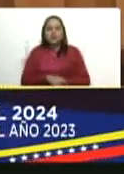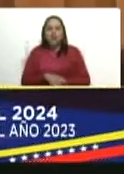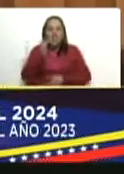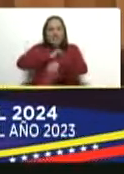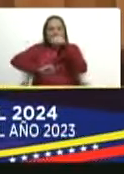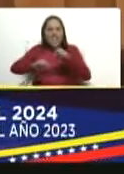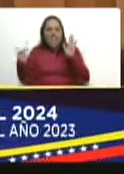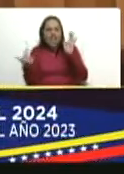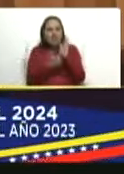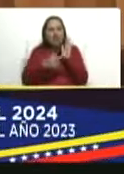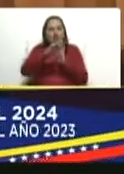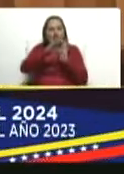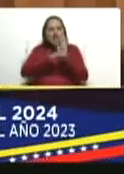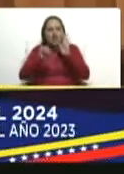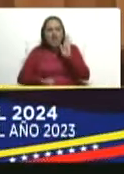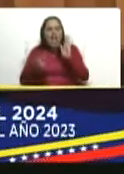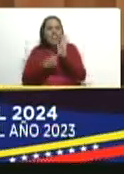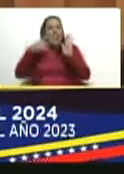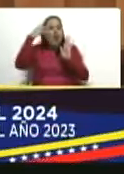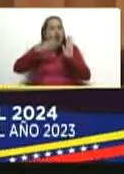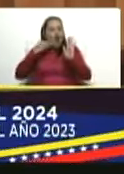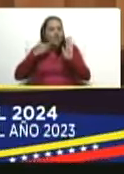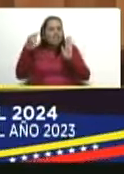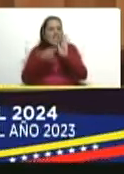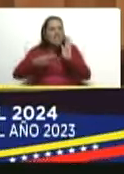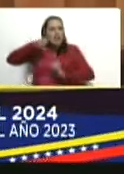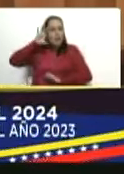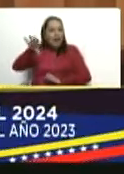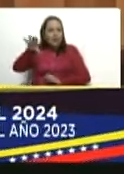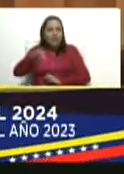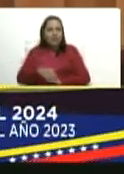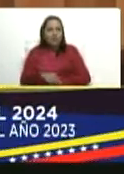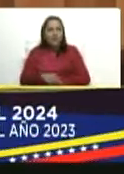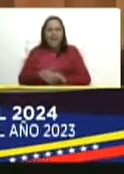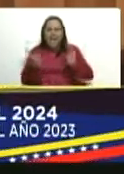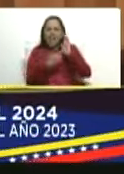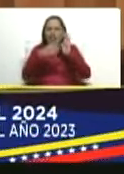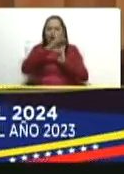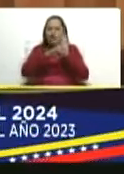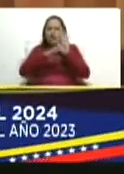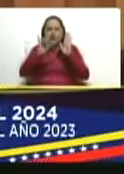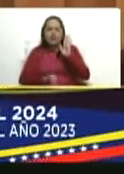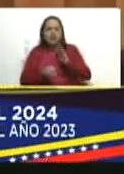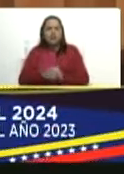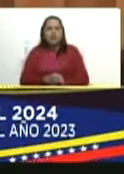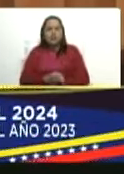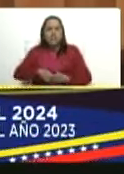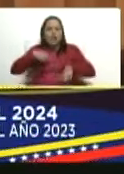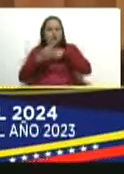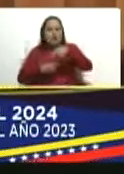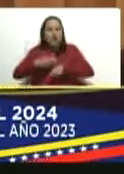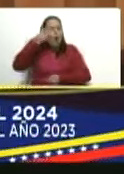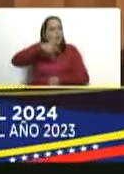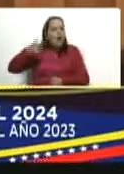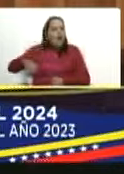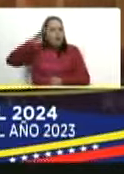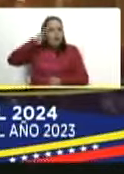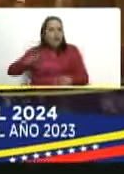defender a esta niña, a esta joven, a esta patria, a esta constitución. Rebelión